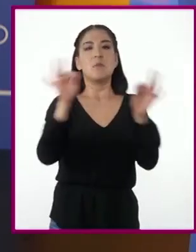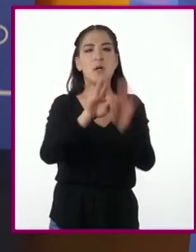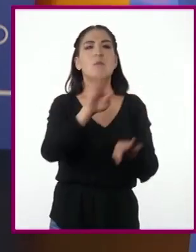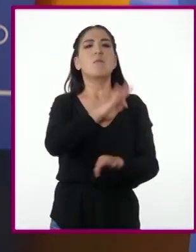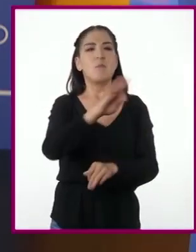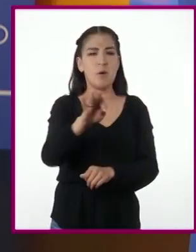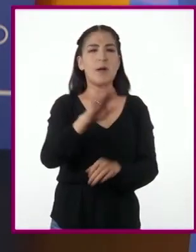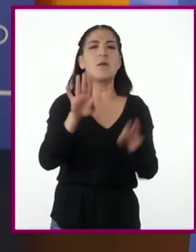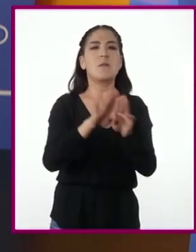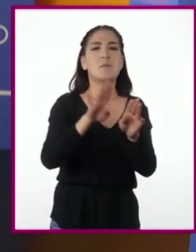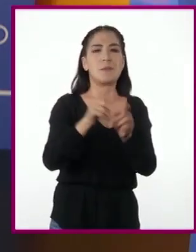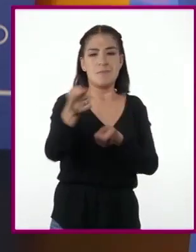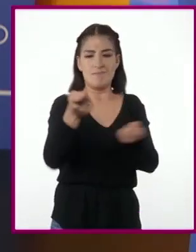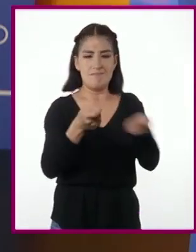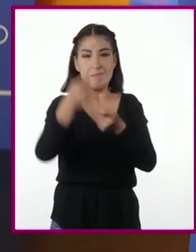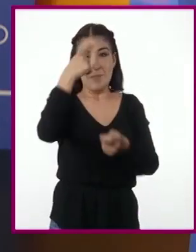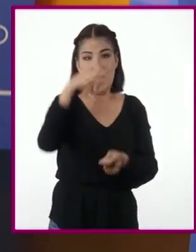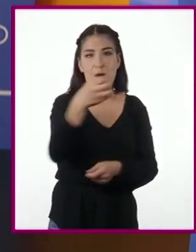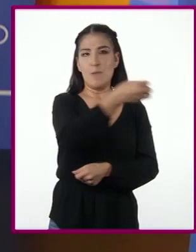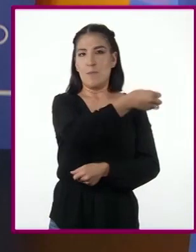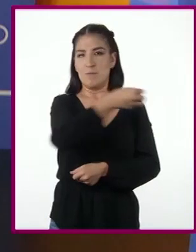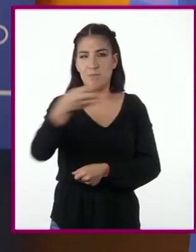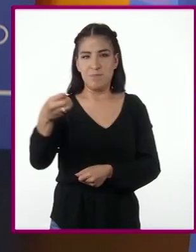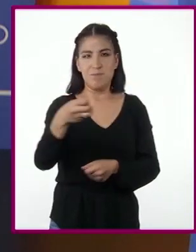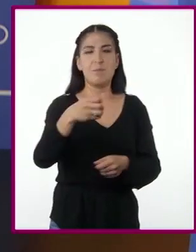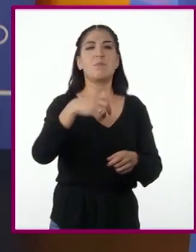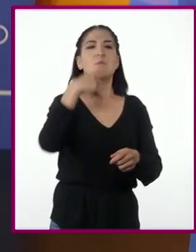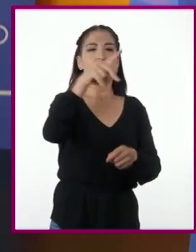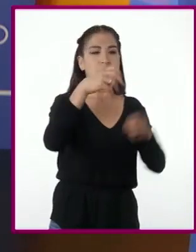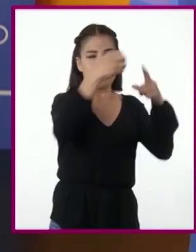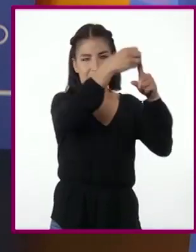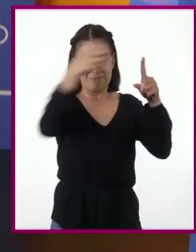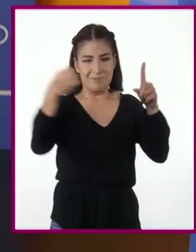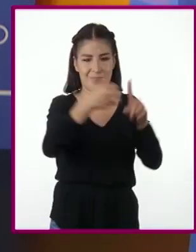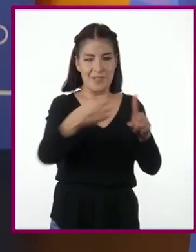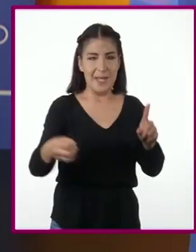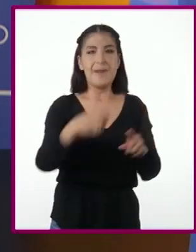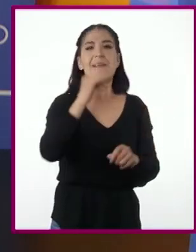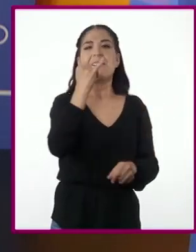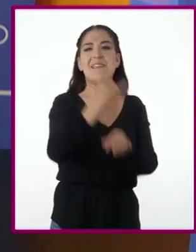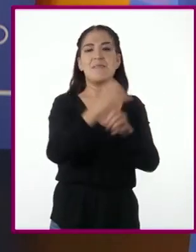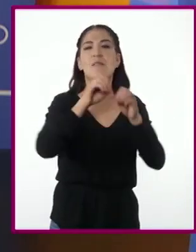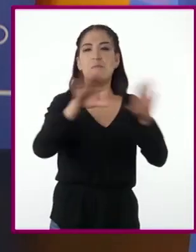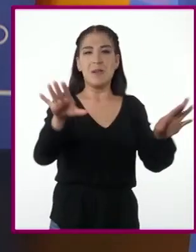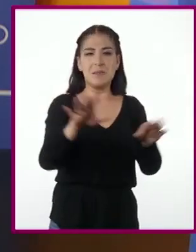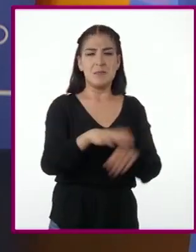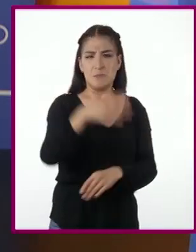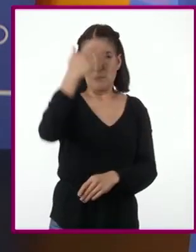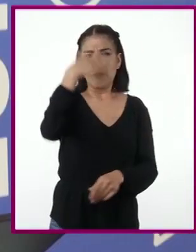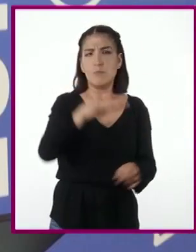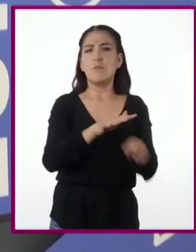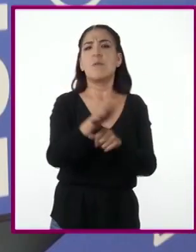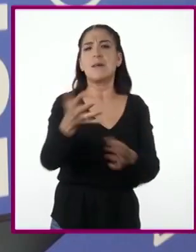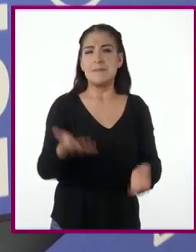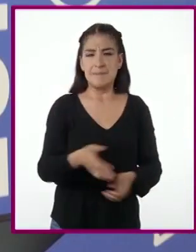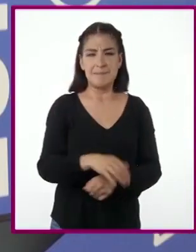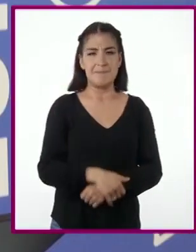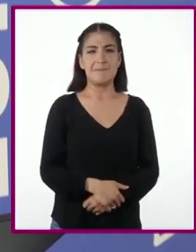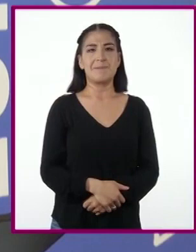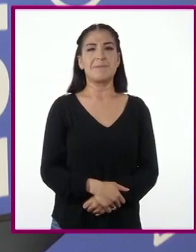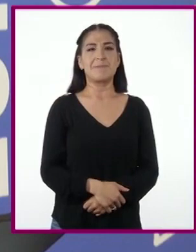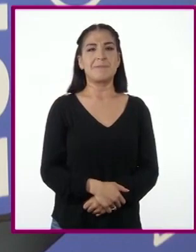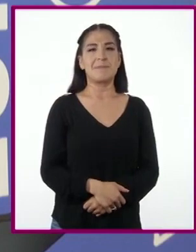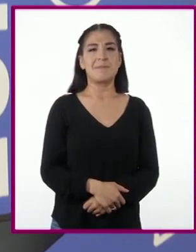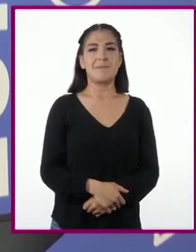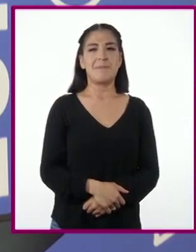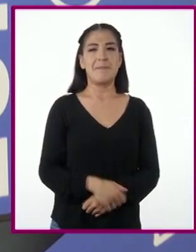una estrategia para organizar la información de mejor manera. ¿Sabes cuál es?